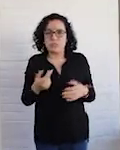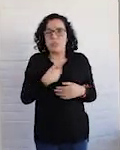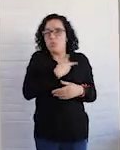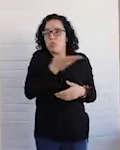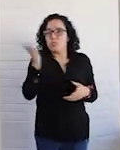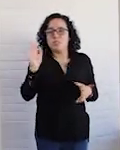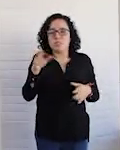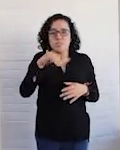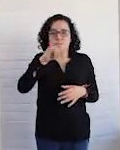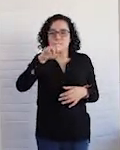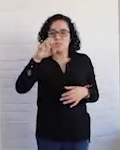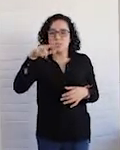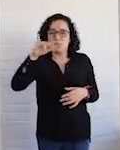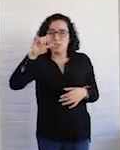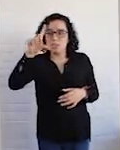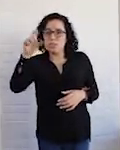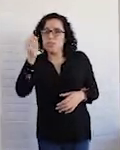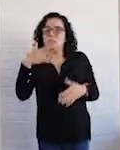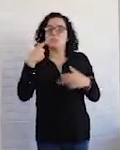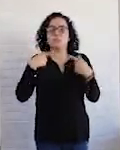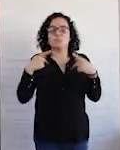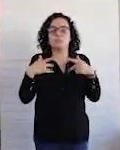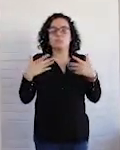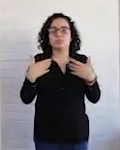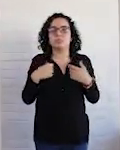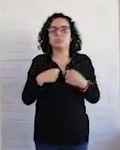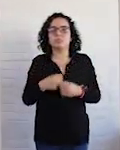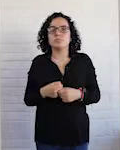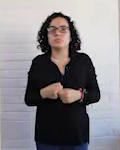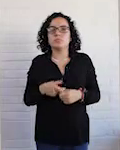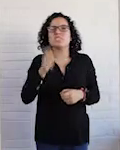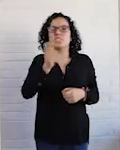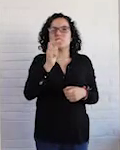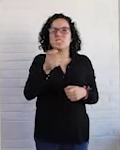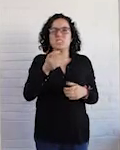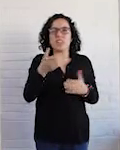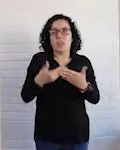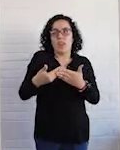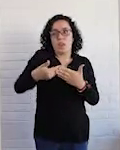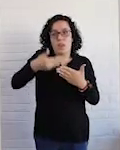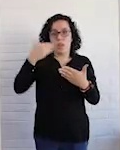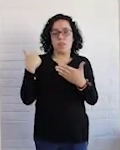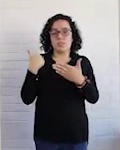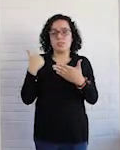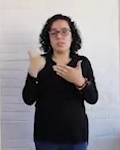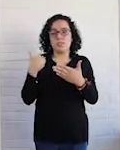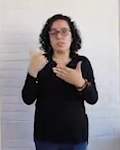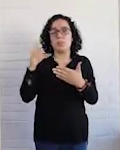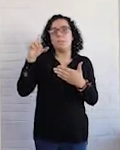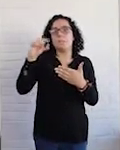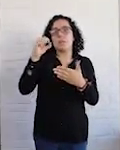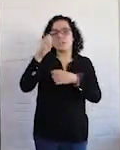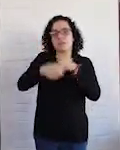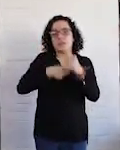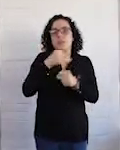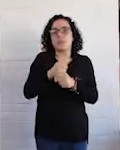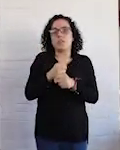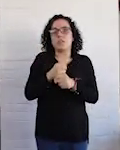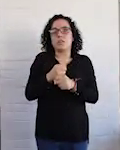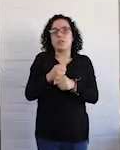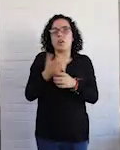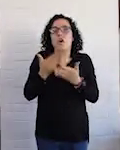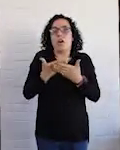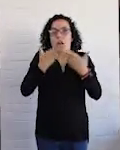millennials, hay que entender... ¿Qué millennials? ¿El late millennial que tiene 20 años o el